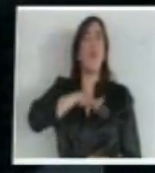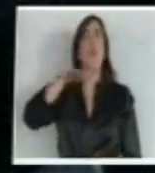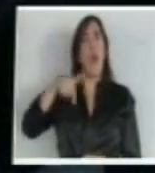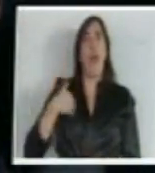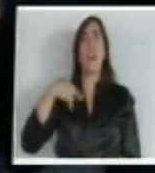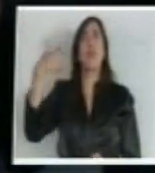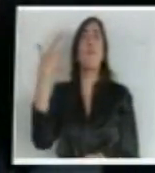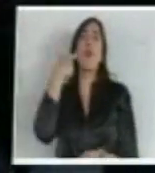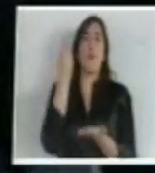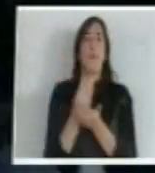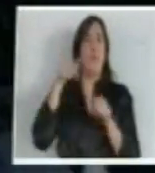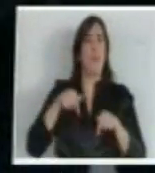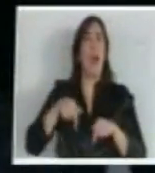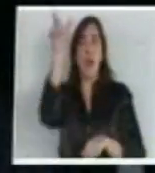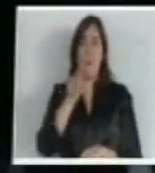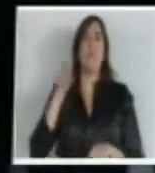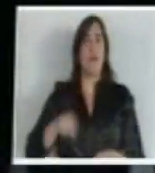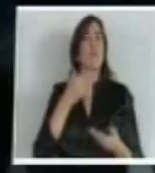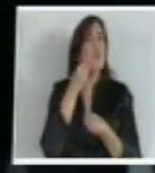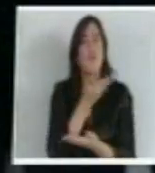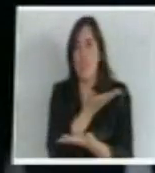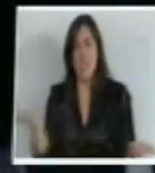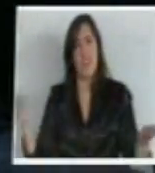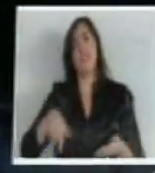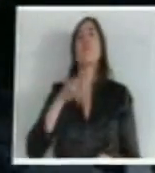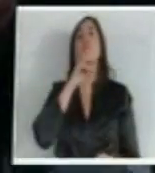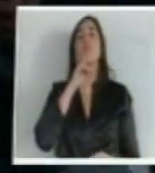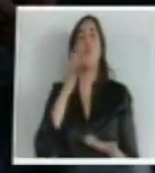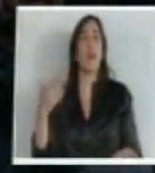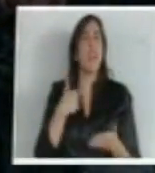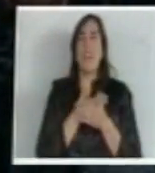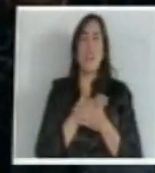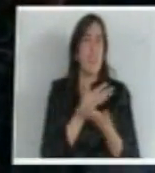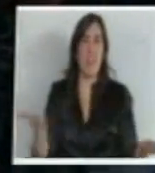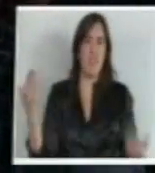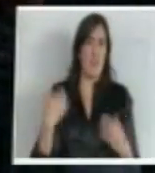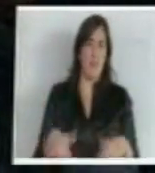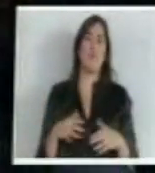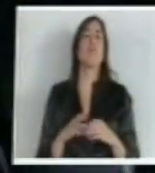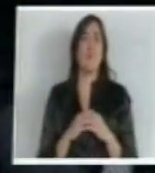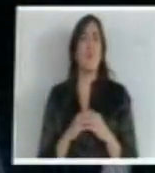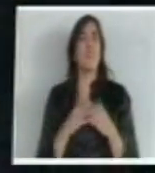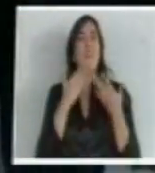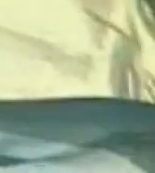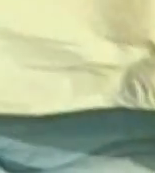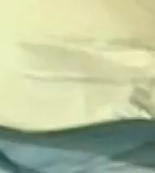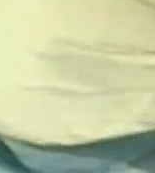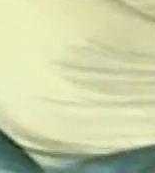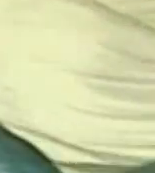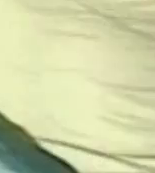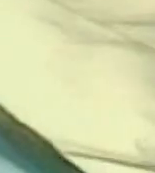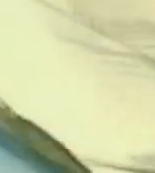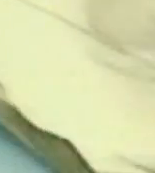vivir, su país. Muchas gracias, Tucumán. Los quiero mucho. Muchas gracias a todos.